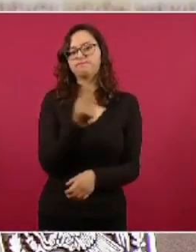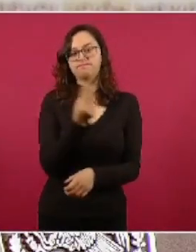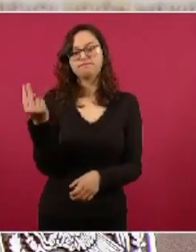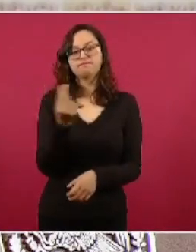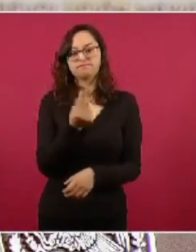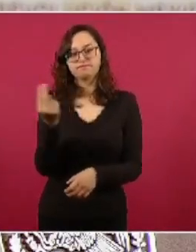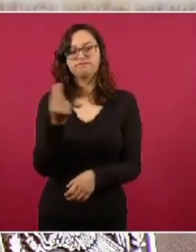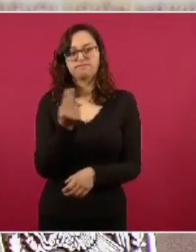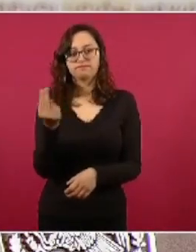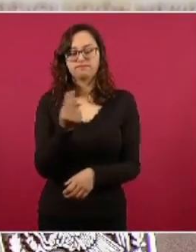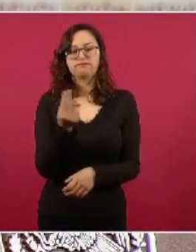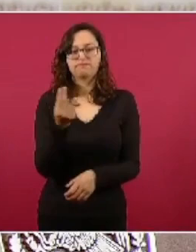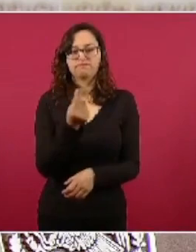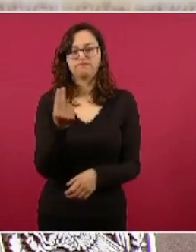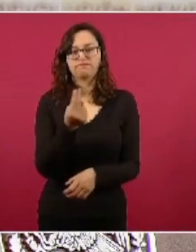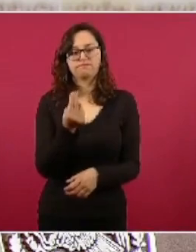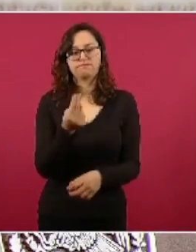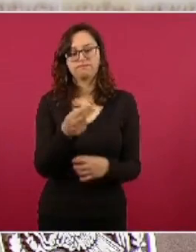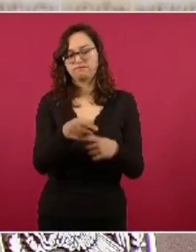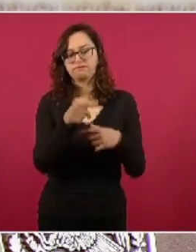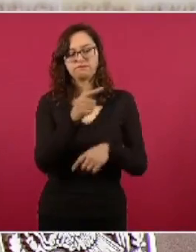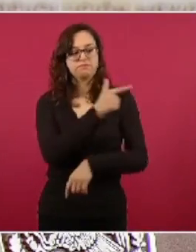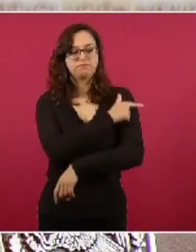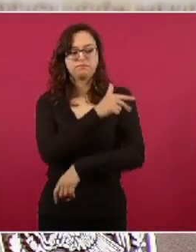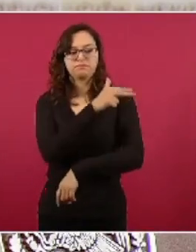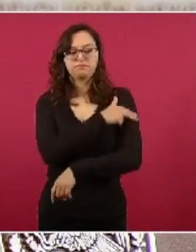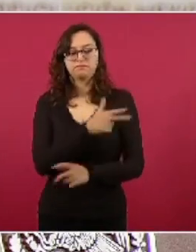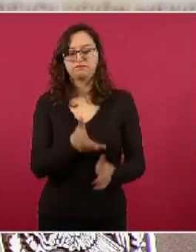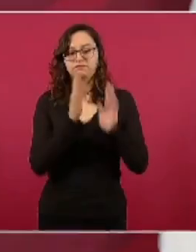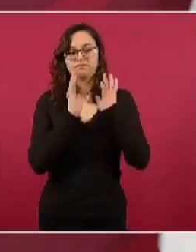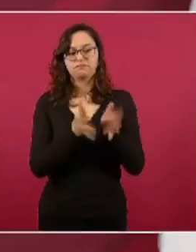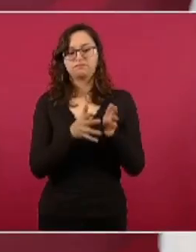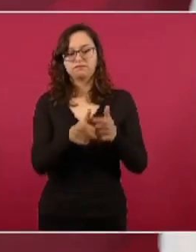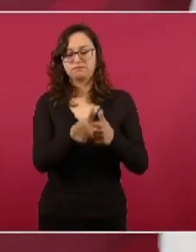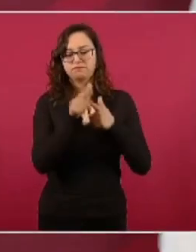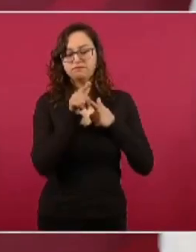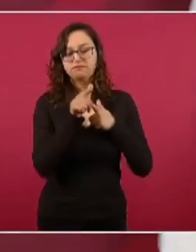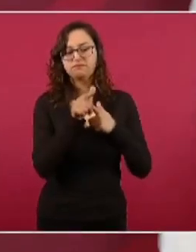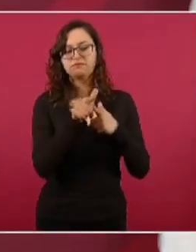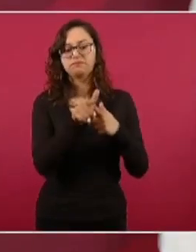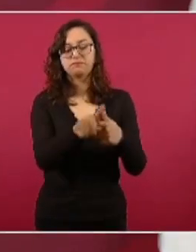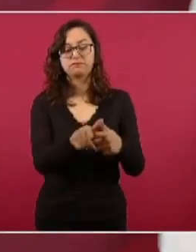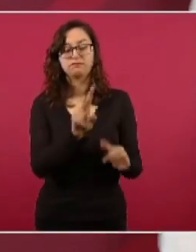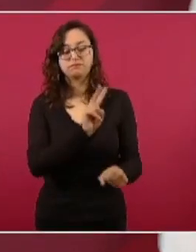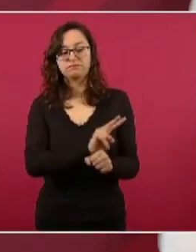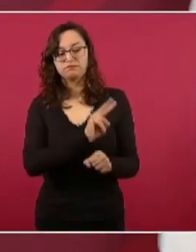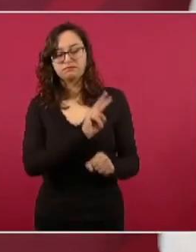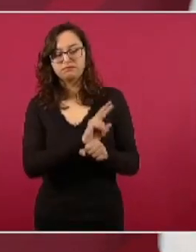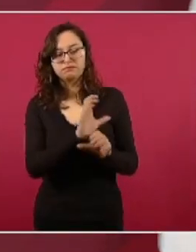que pueda mantenerse en el tiempo sin echarse a perder,